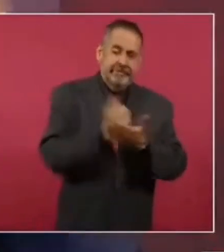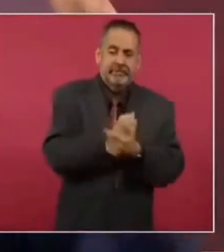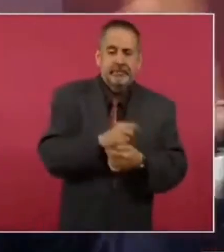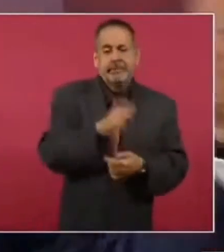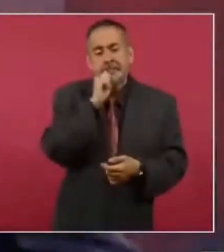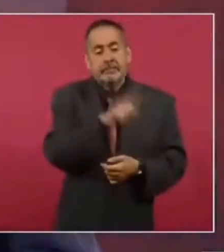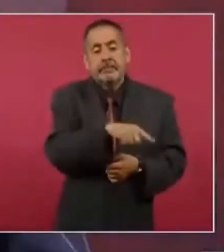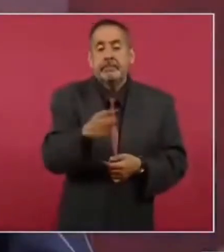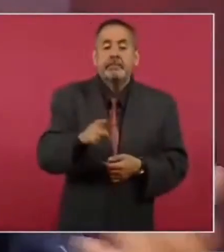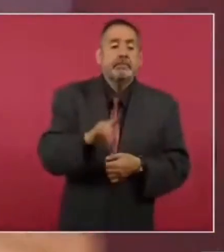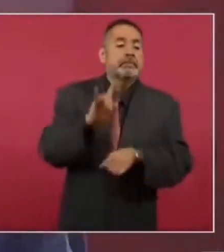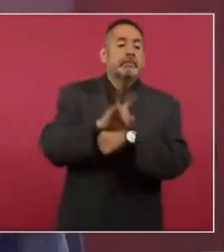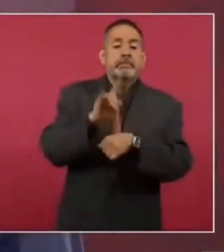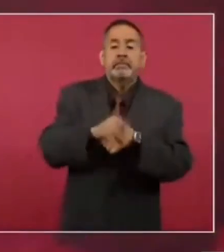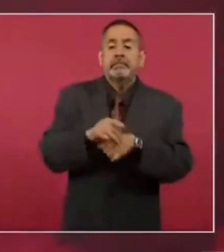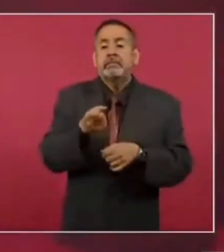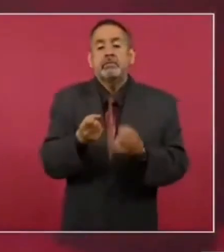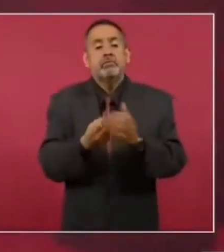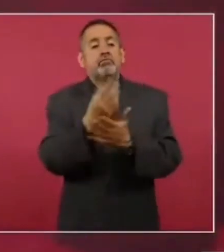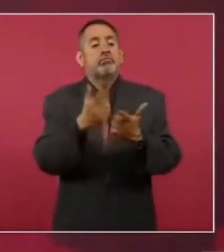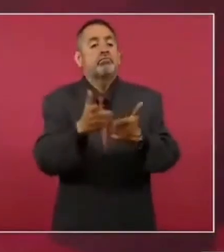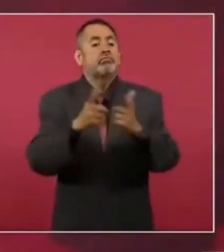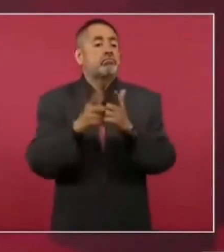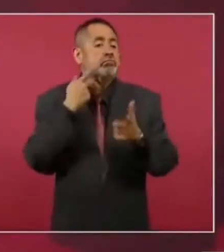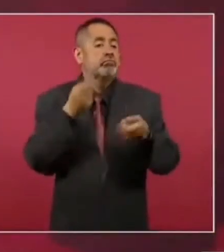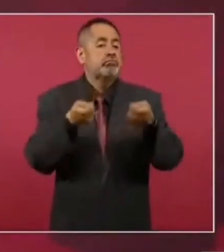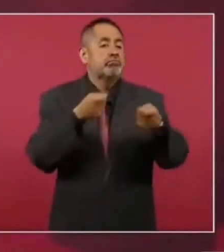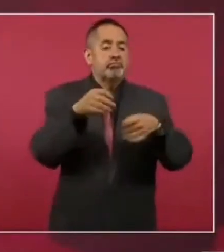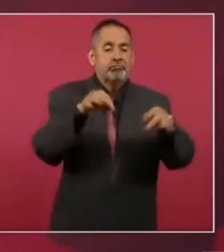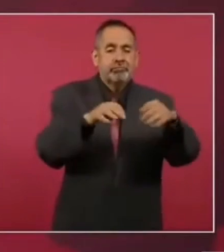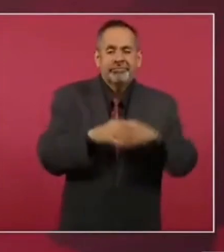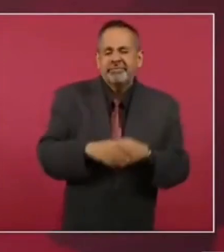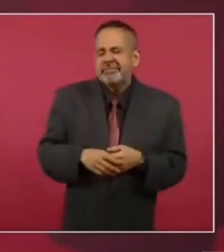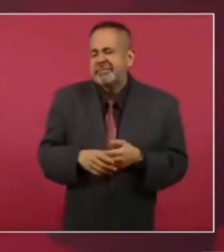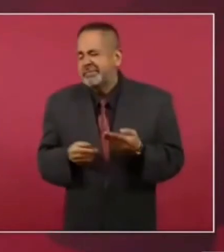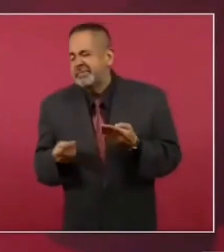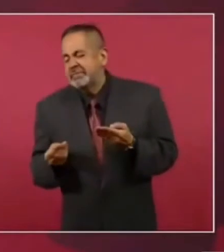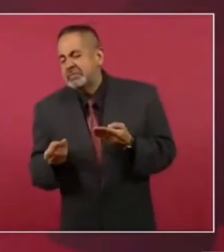para simular de que había democracia. ¿Cuánto le dejamos a este?